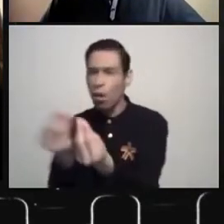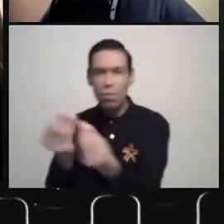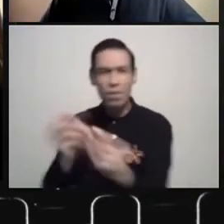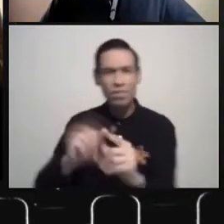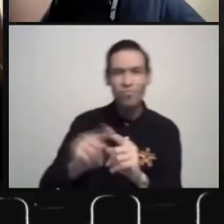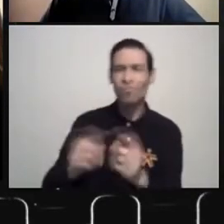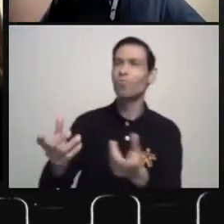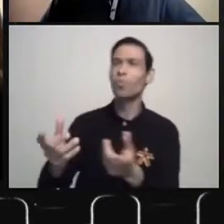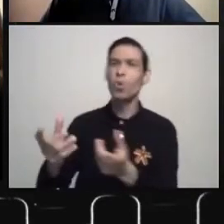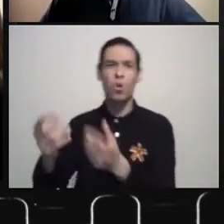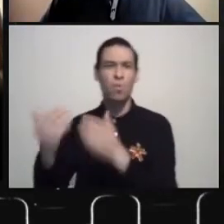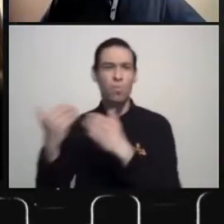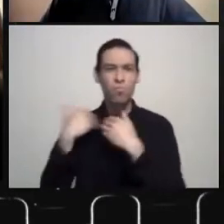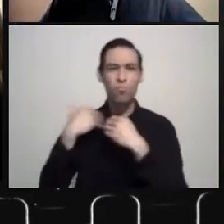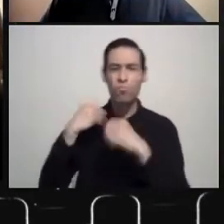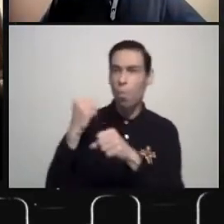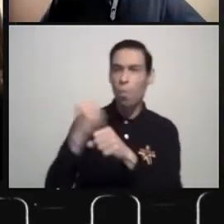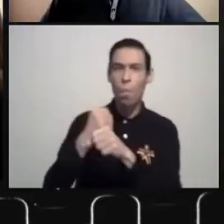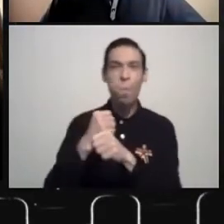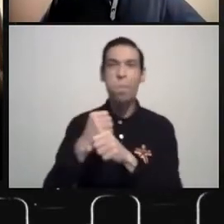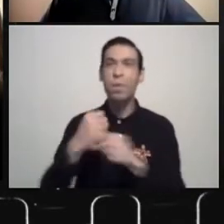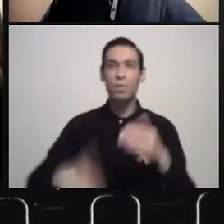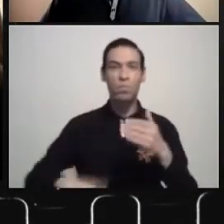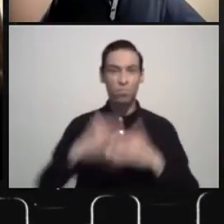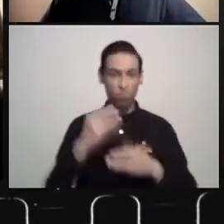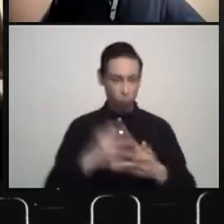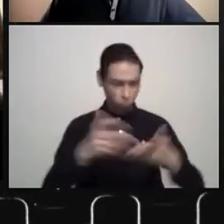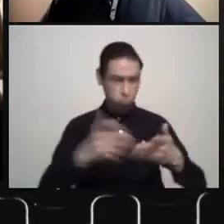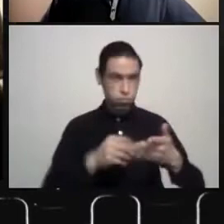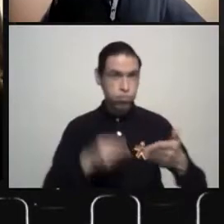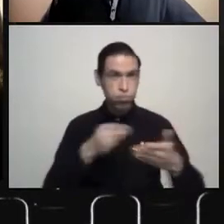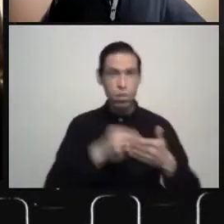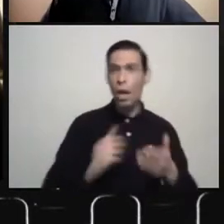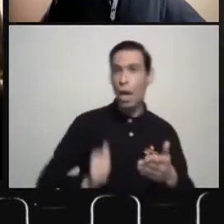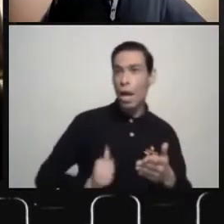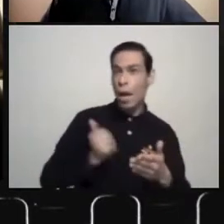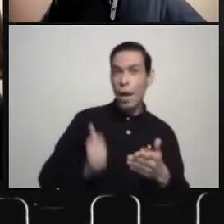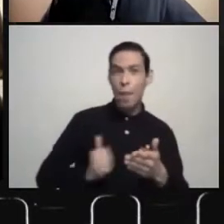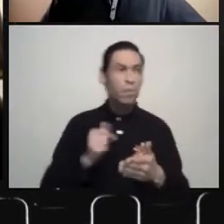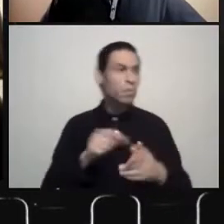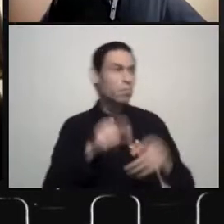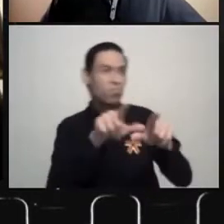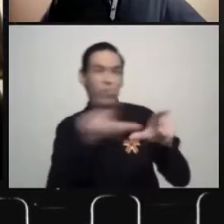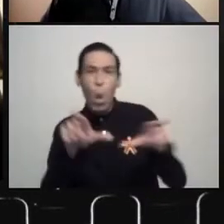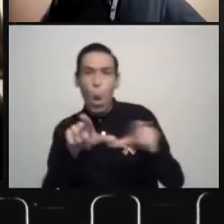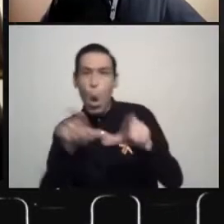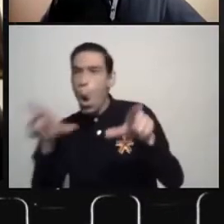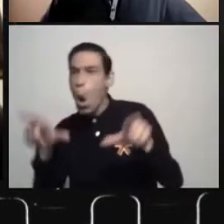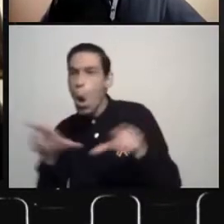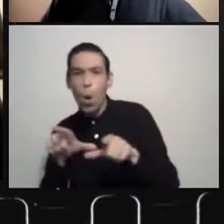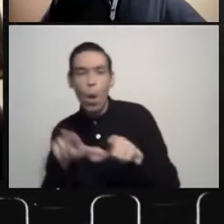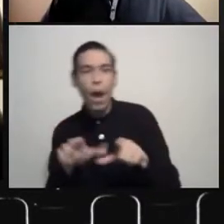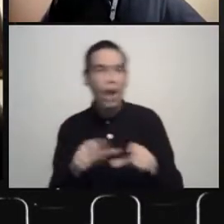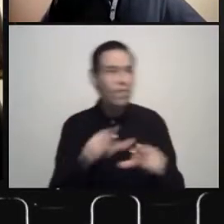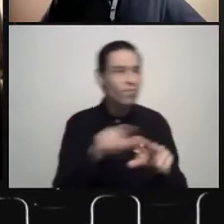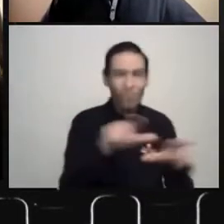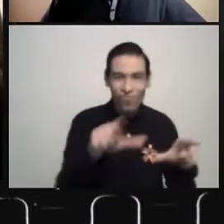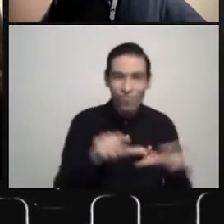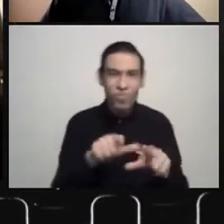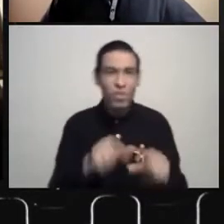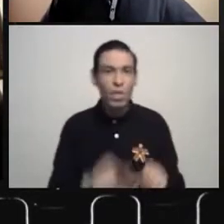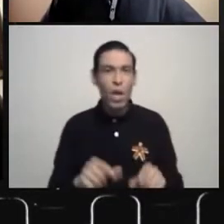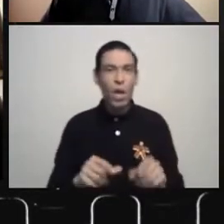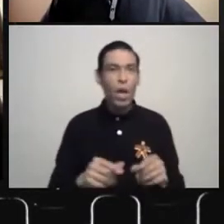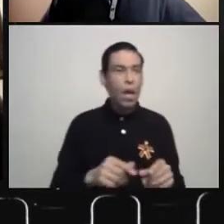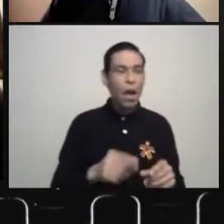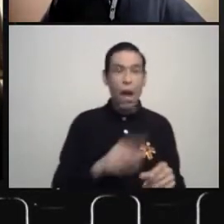se lo escribió, él comenzó a escribir historias y comenzó a aprovechar lugarcitos de las locaciones y almuerzo y sacó una